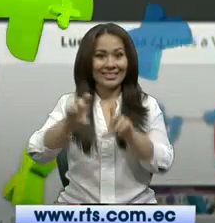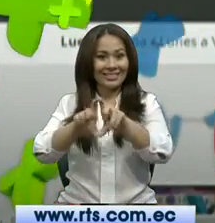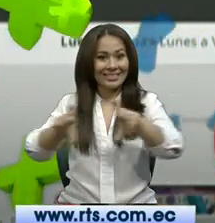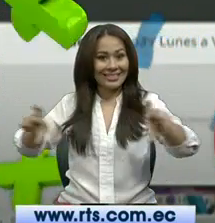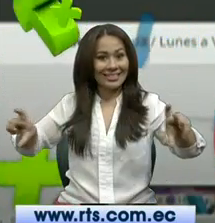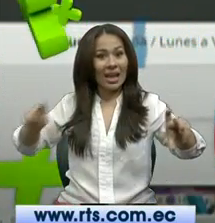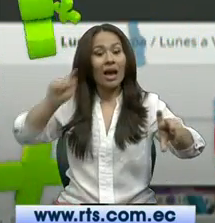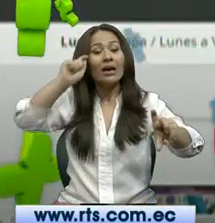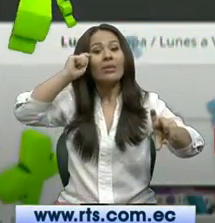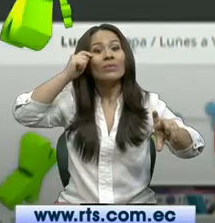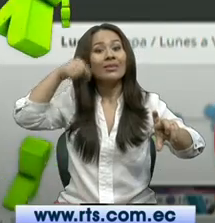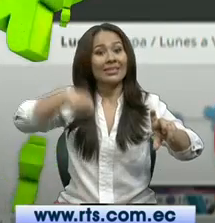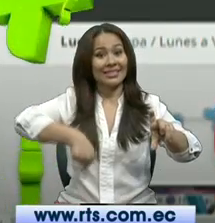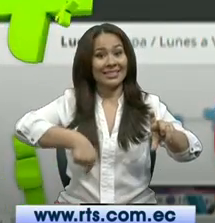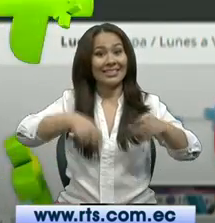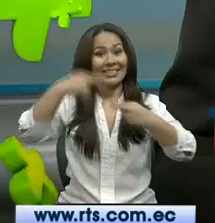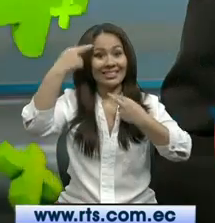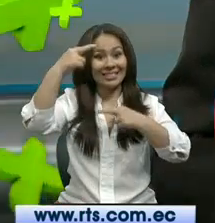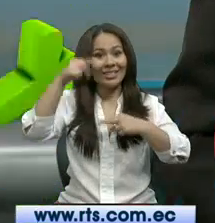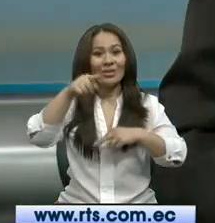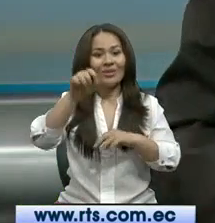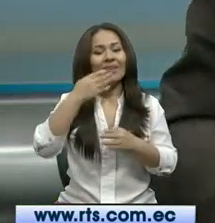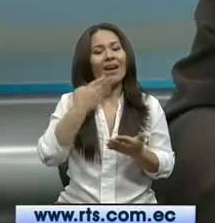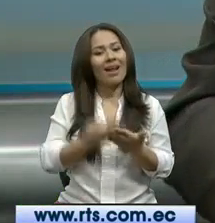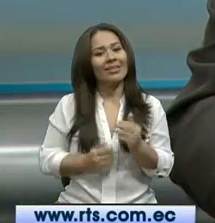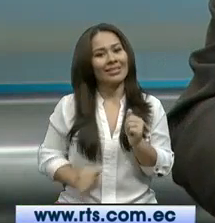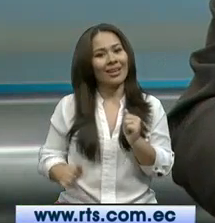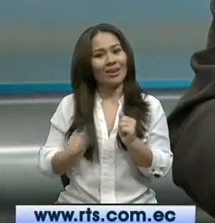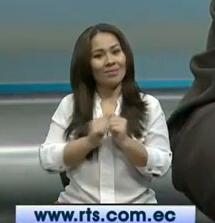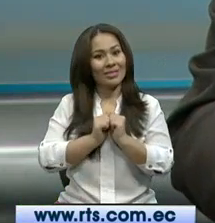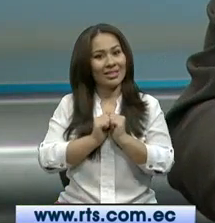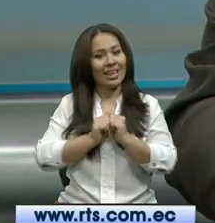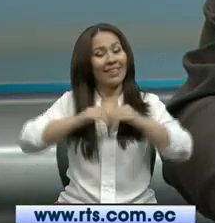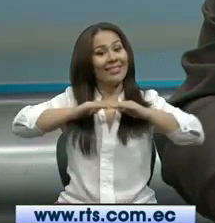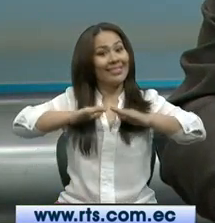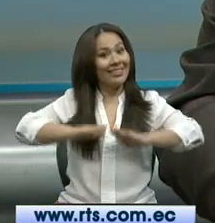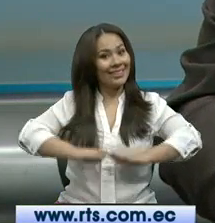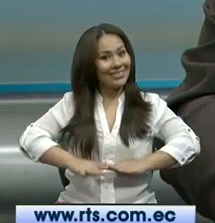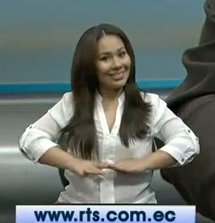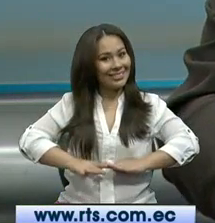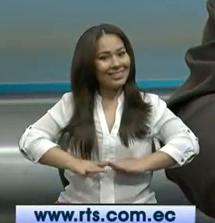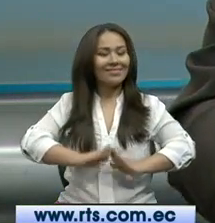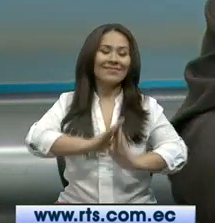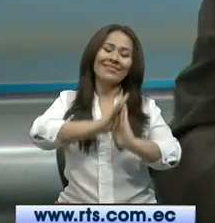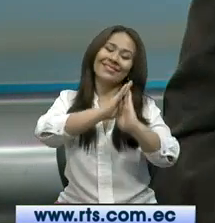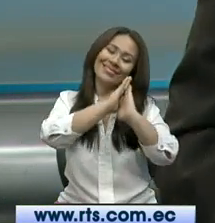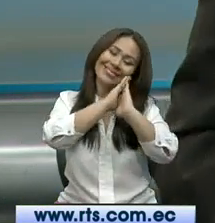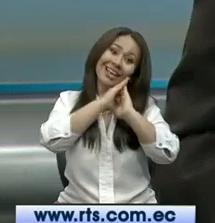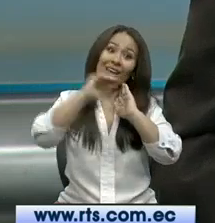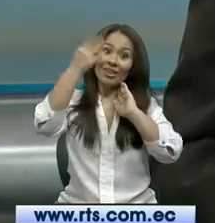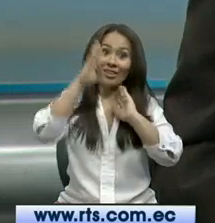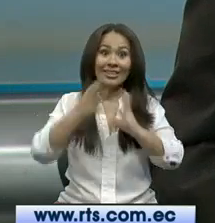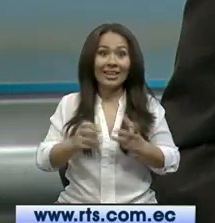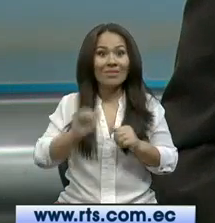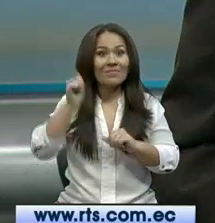www.rts.com.es. Hemos concluido. Gracias por habernos acompañado. Descansen y si Dios lo permite,